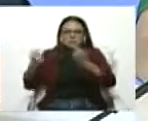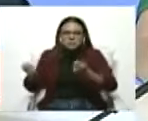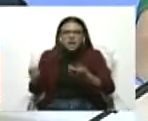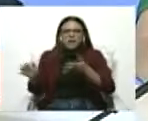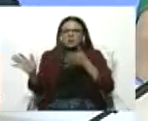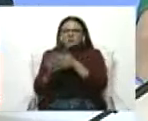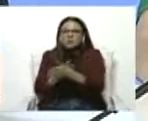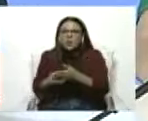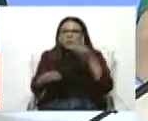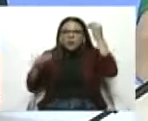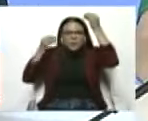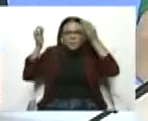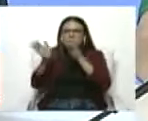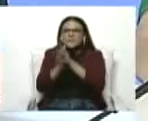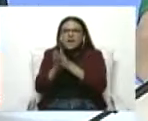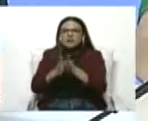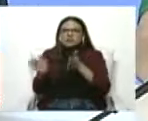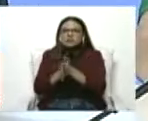presidente Nicolás Maduro